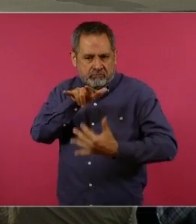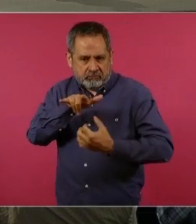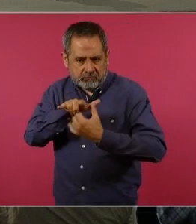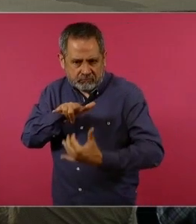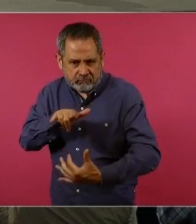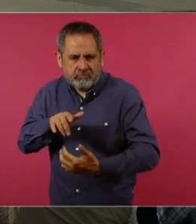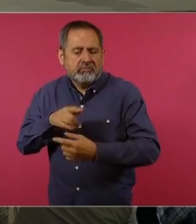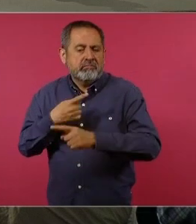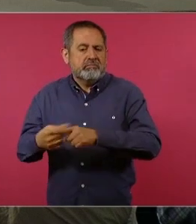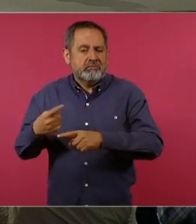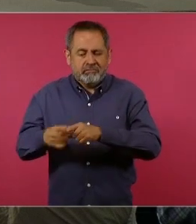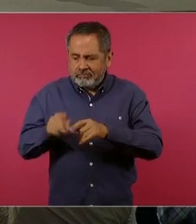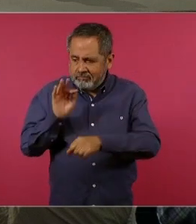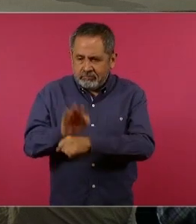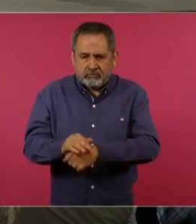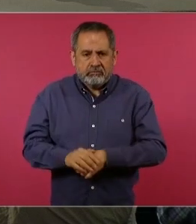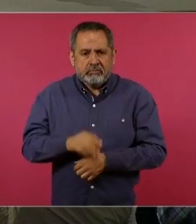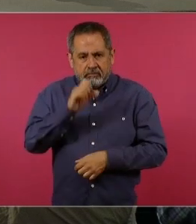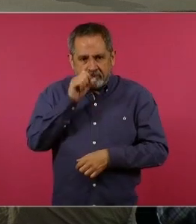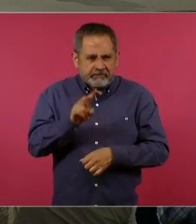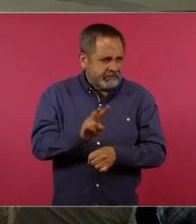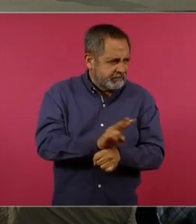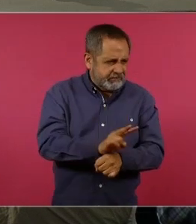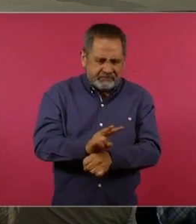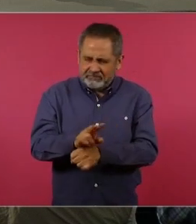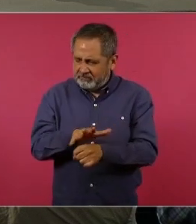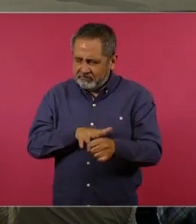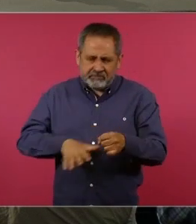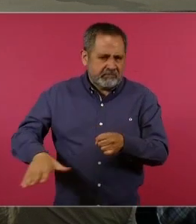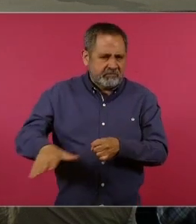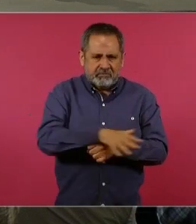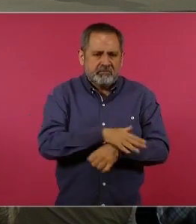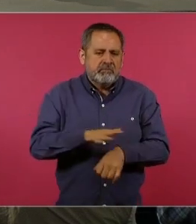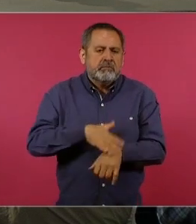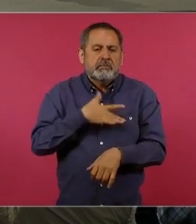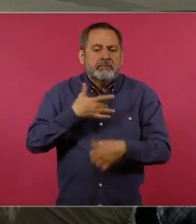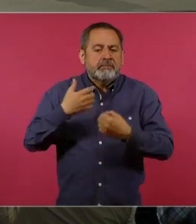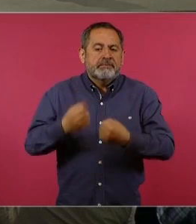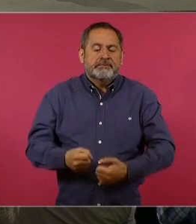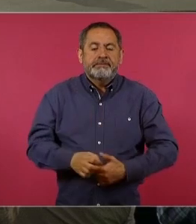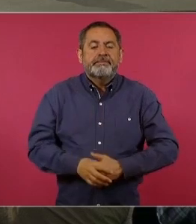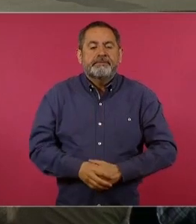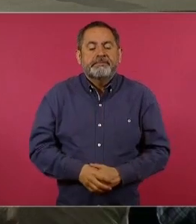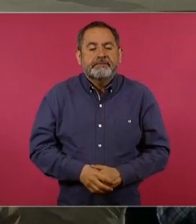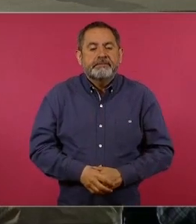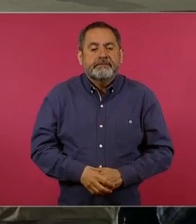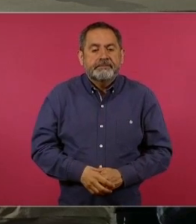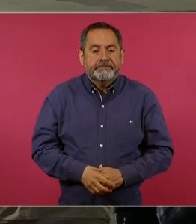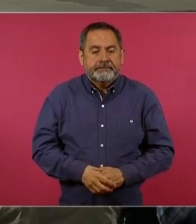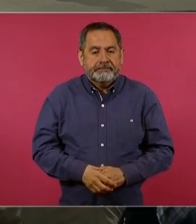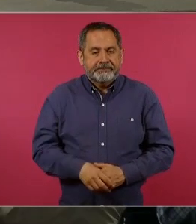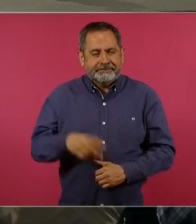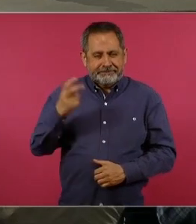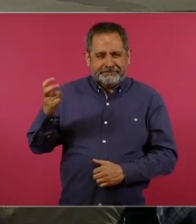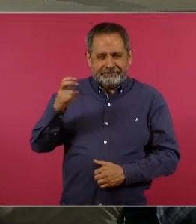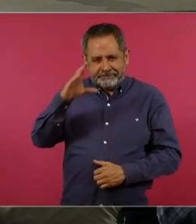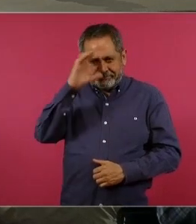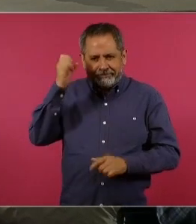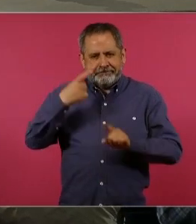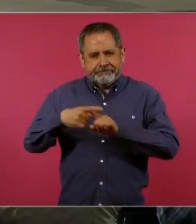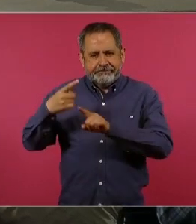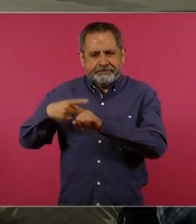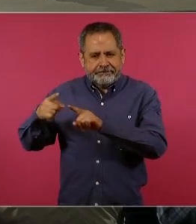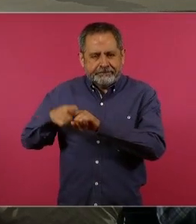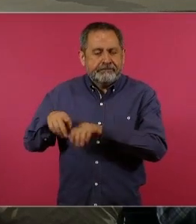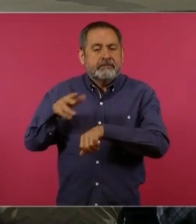y proporcionar seguridad ferroviaria y vigilancia. Siguiente, por favor. Estas son las imágenes de la base